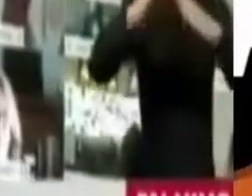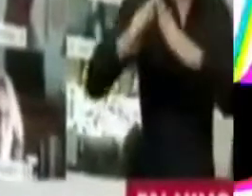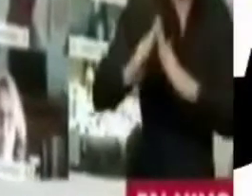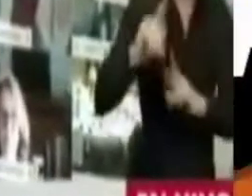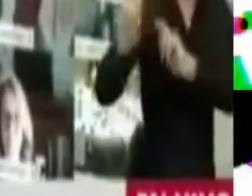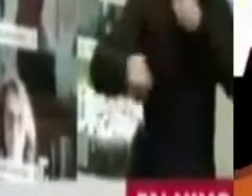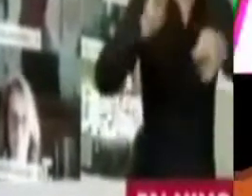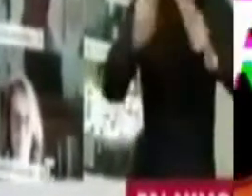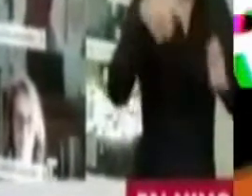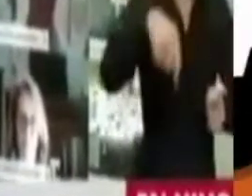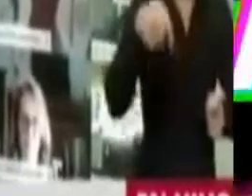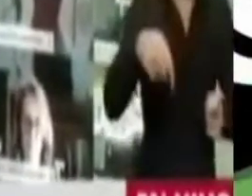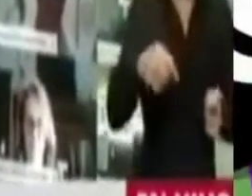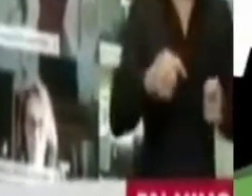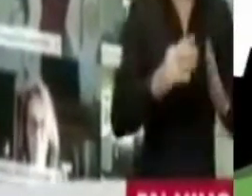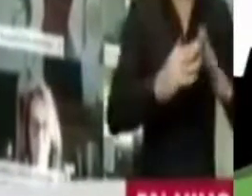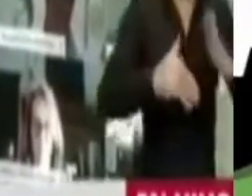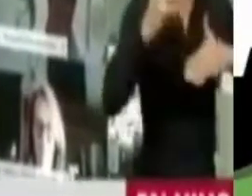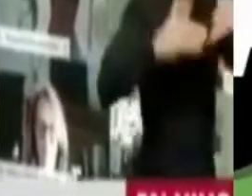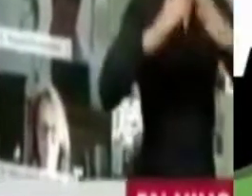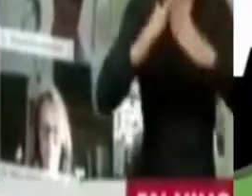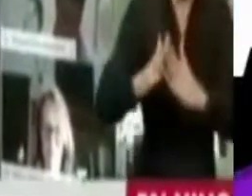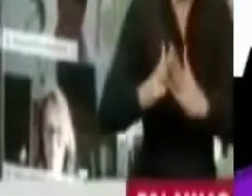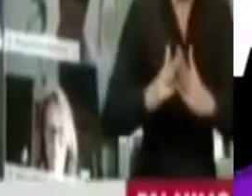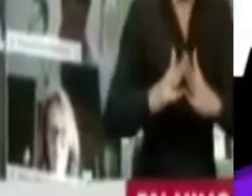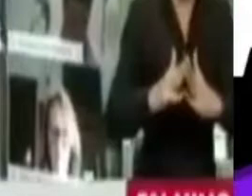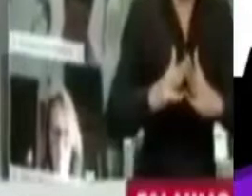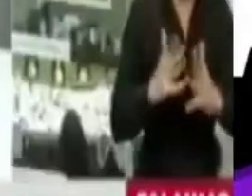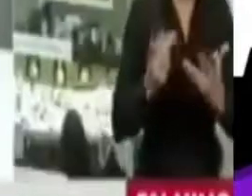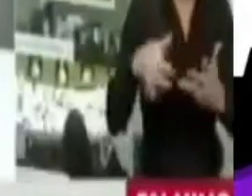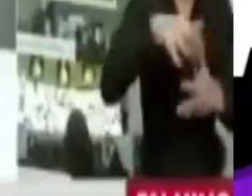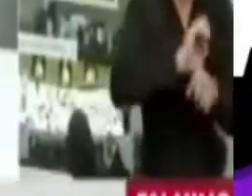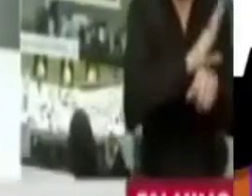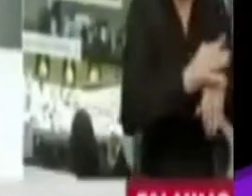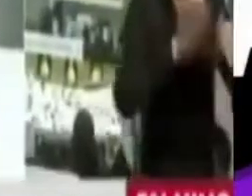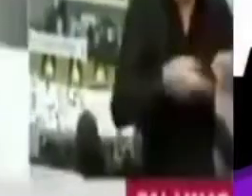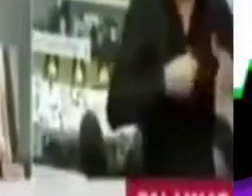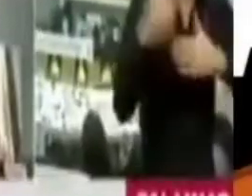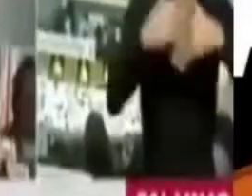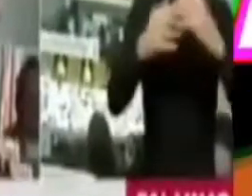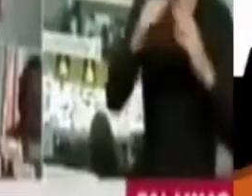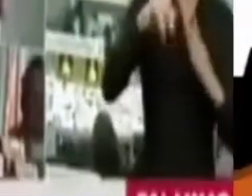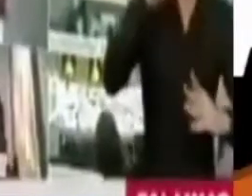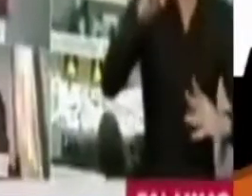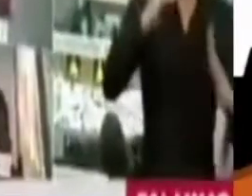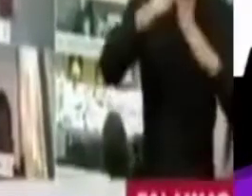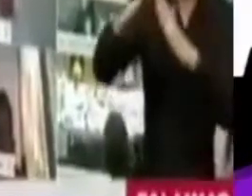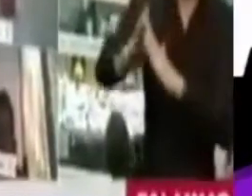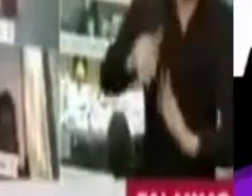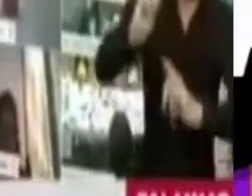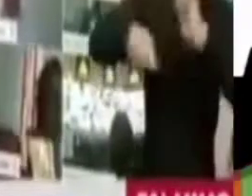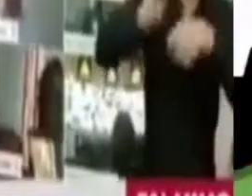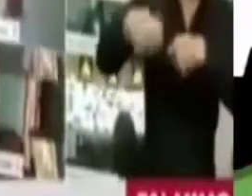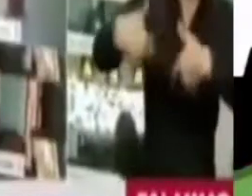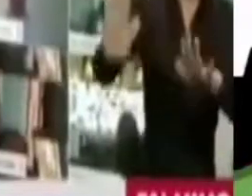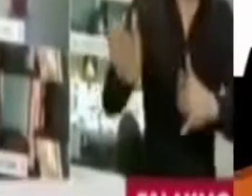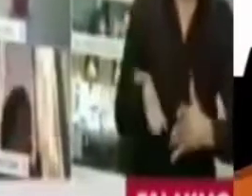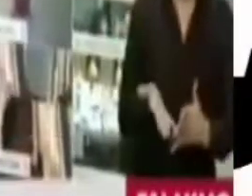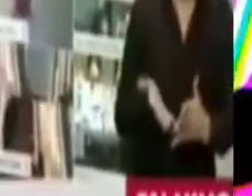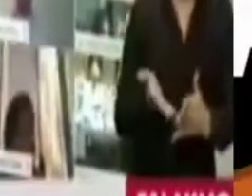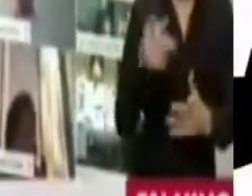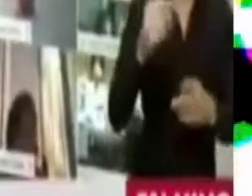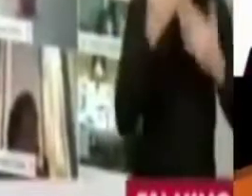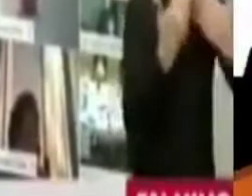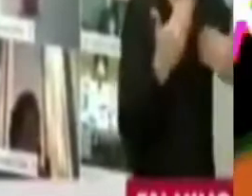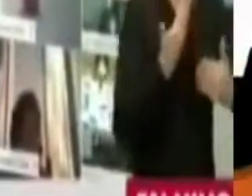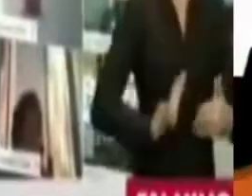lo importante acá, y esto digo como opinión personal, es que durante la gestión de Mauricio Macri fue donde la